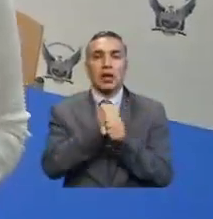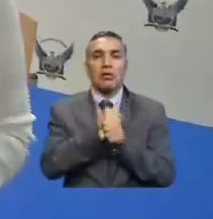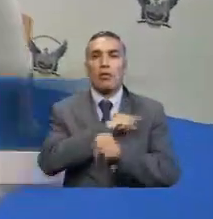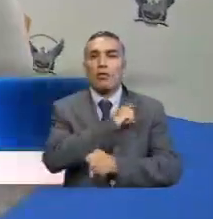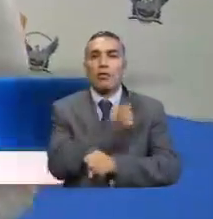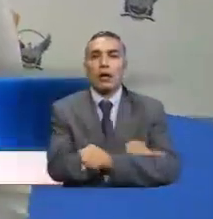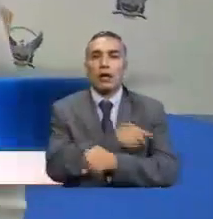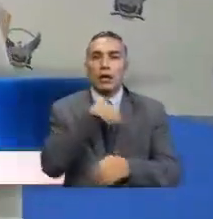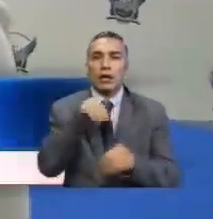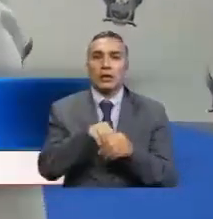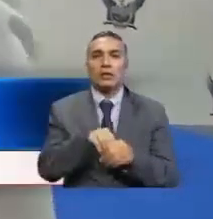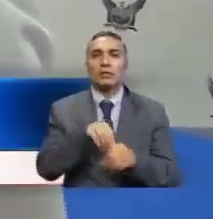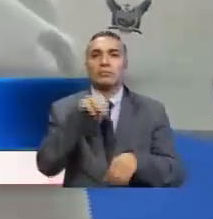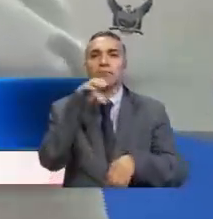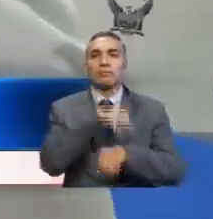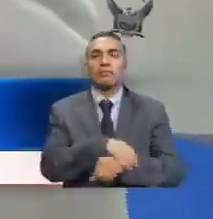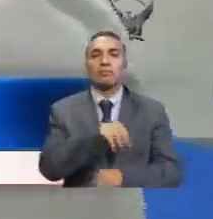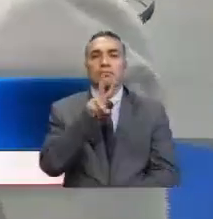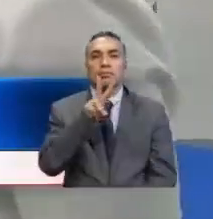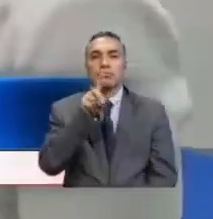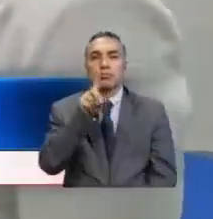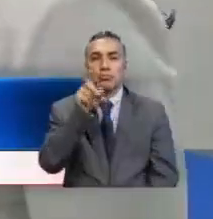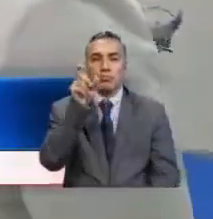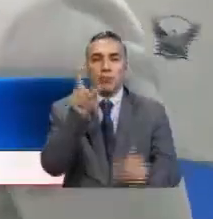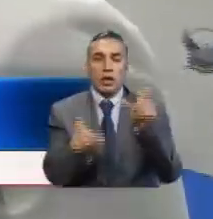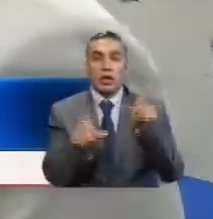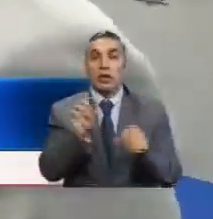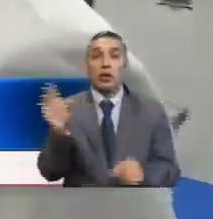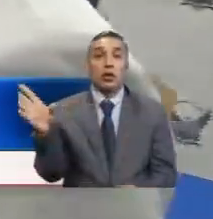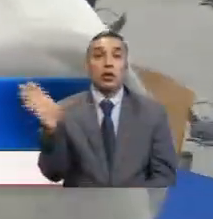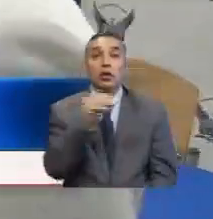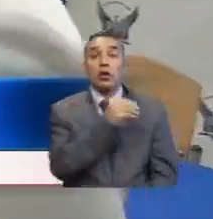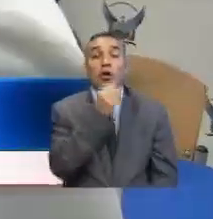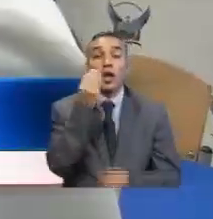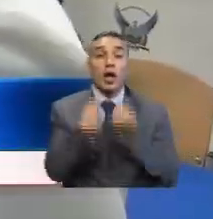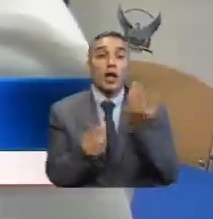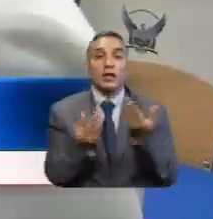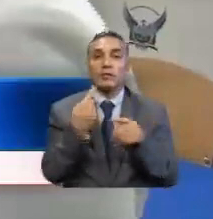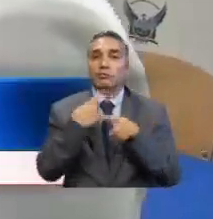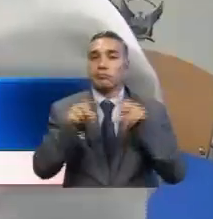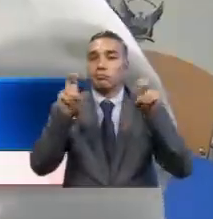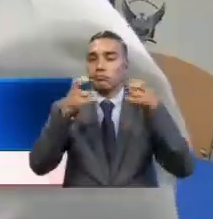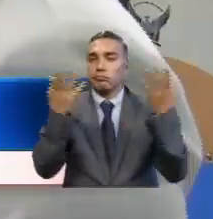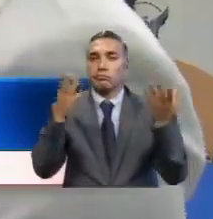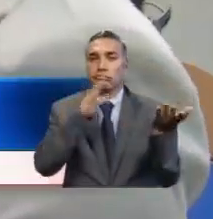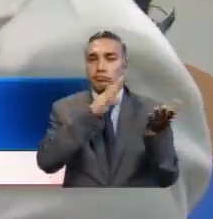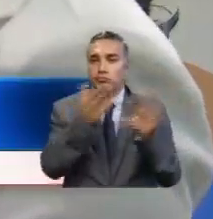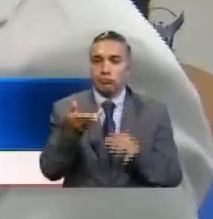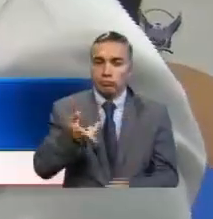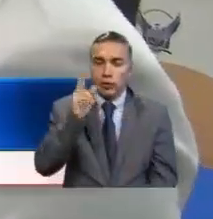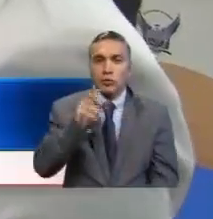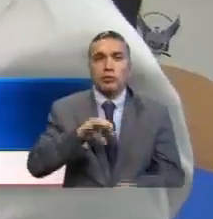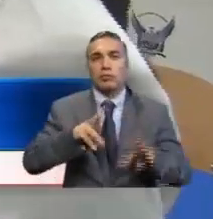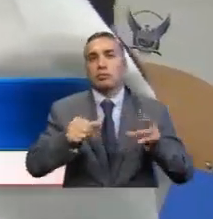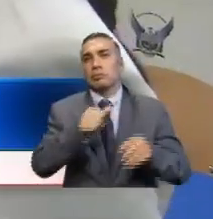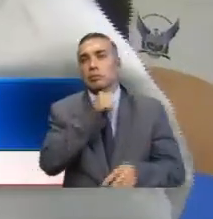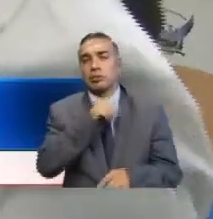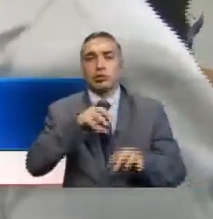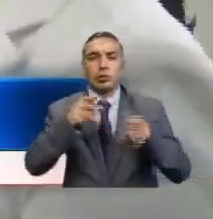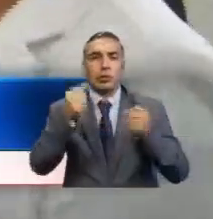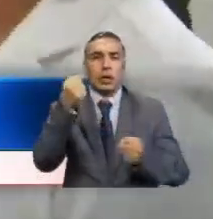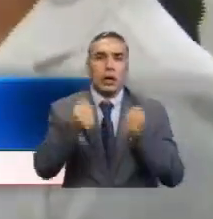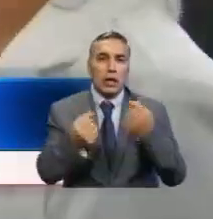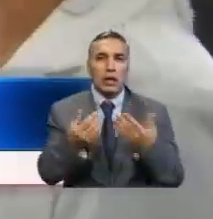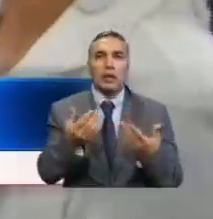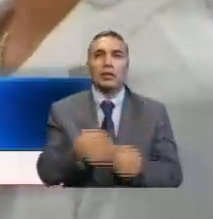que se ha realizado con la detención de 21 personas, todas dedicadas a diferentes delitos como muertes violentas, asociación ilícita, robo de